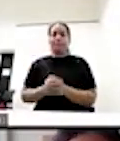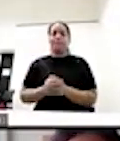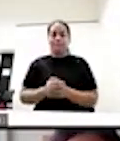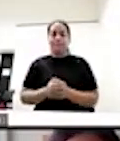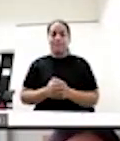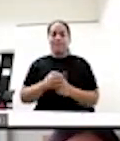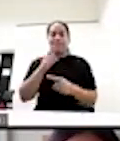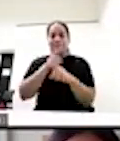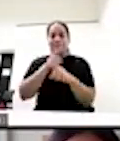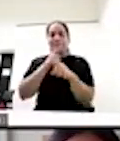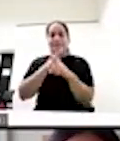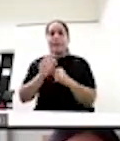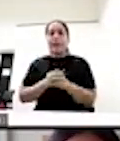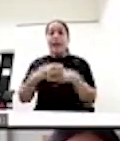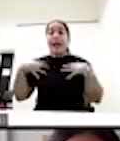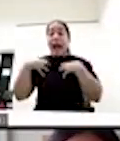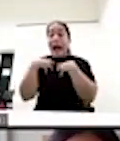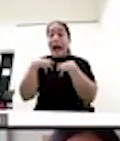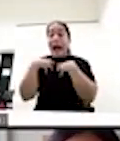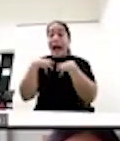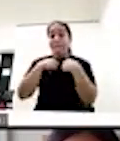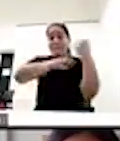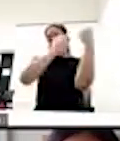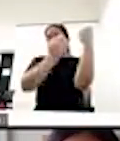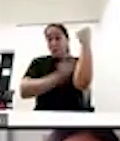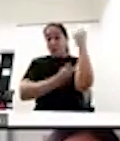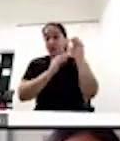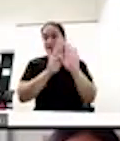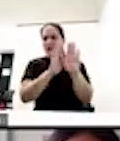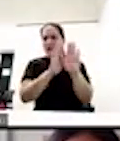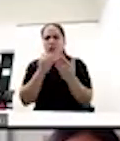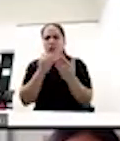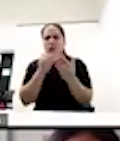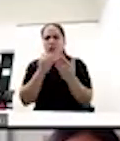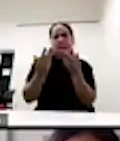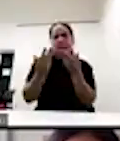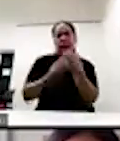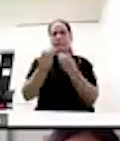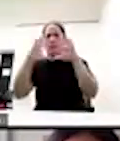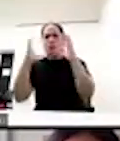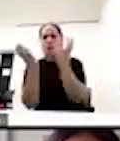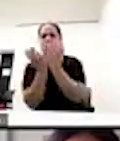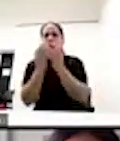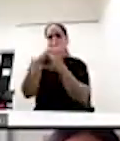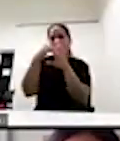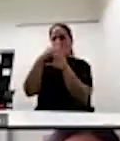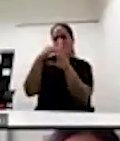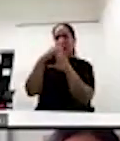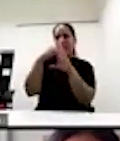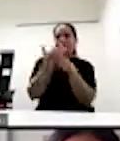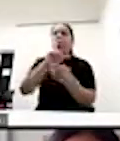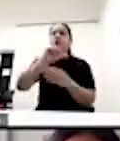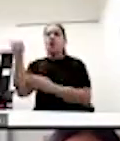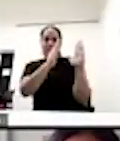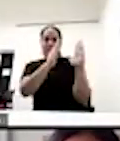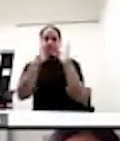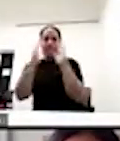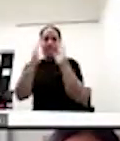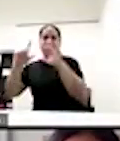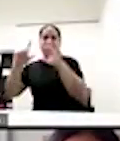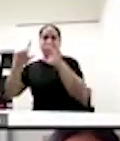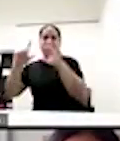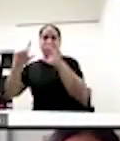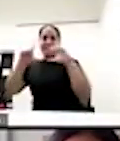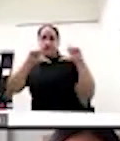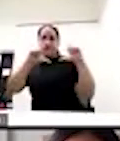Los animales de poder llamaron al mundo intermedio. El mundo intermedio es otra serie que vamos a ver más adelante. Y